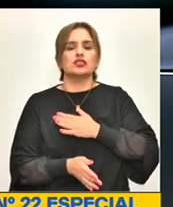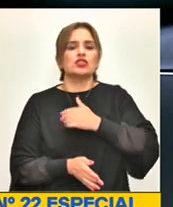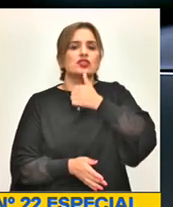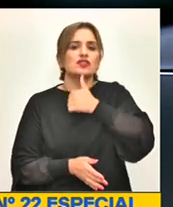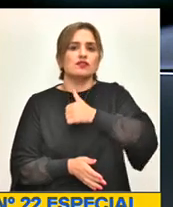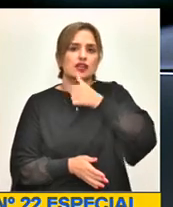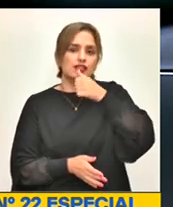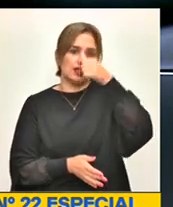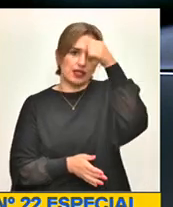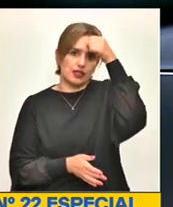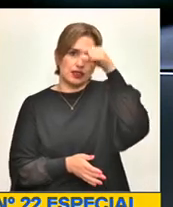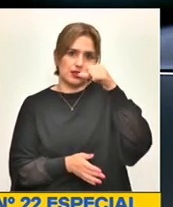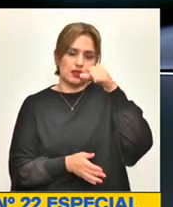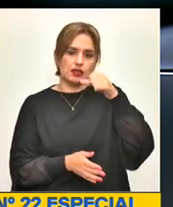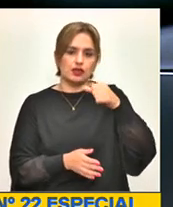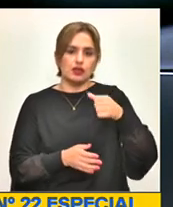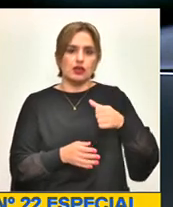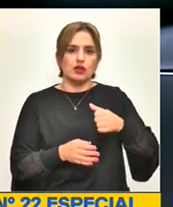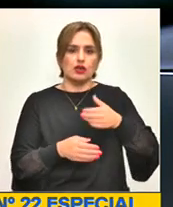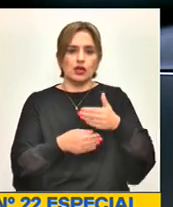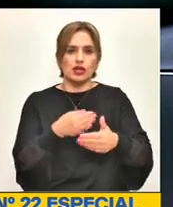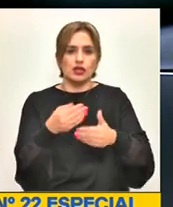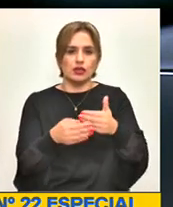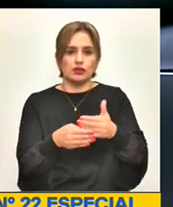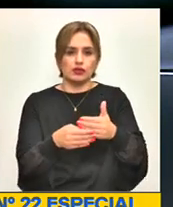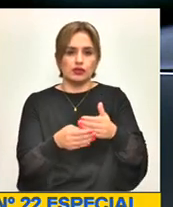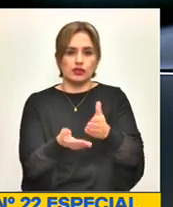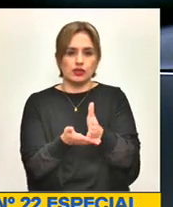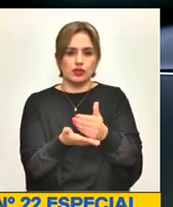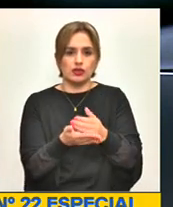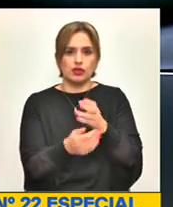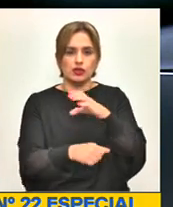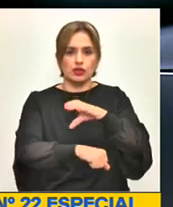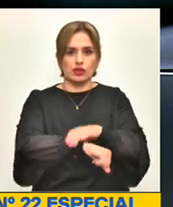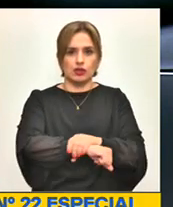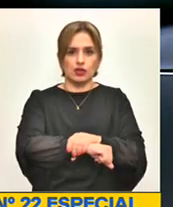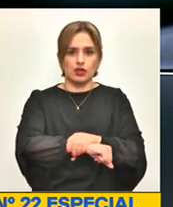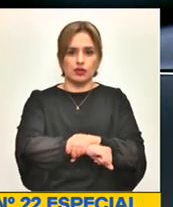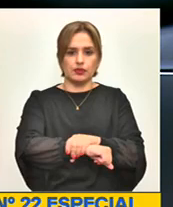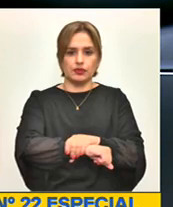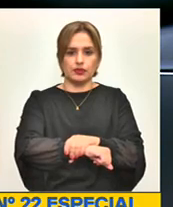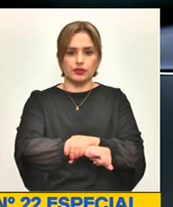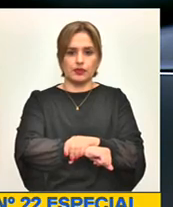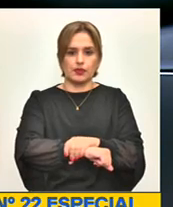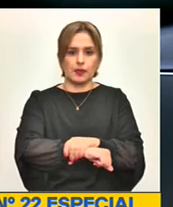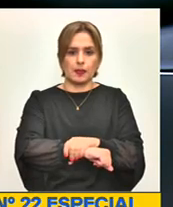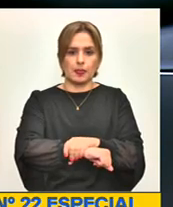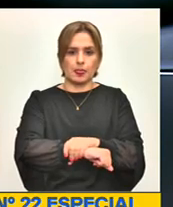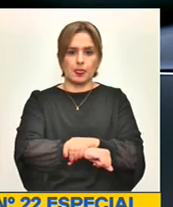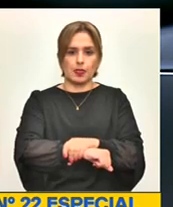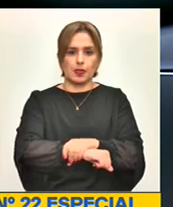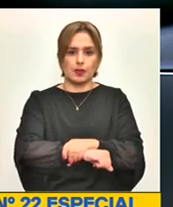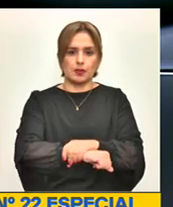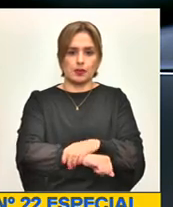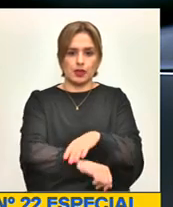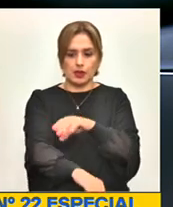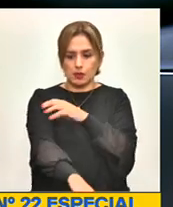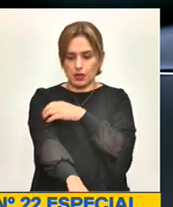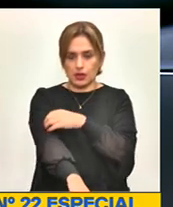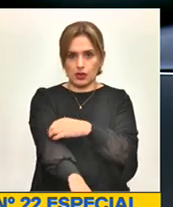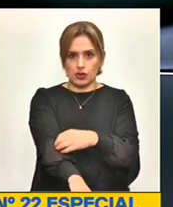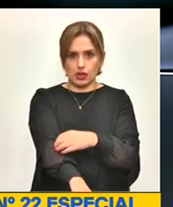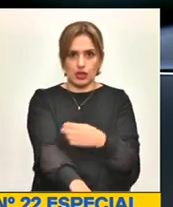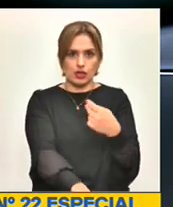que actúan las organizaciones criminales y que ha mantenido consecuencias fatales para la zona y